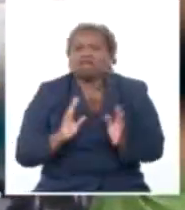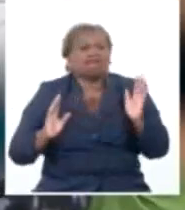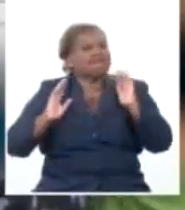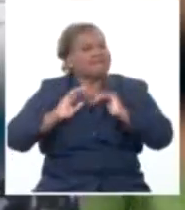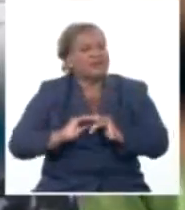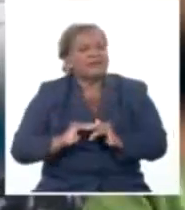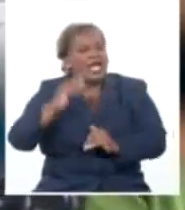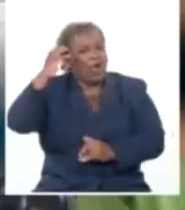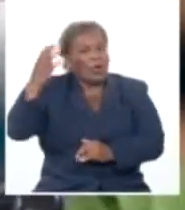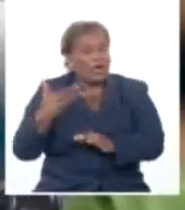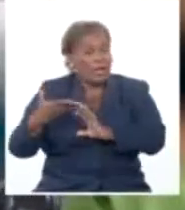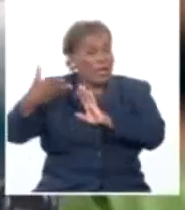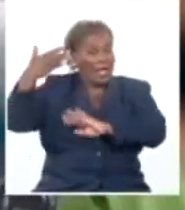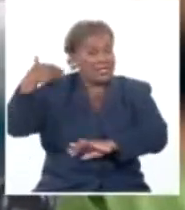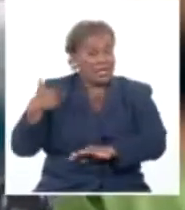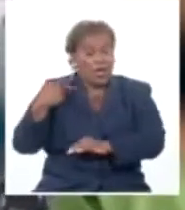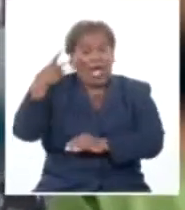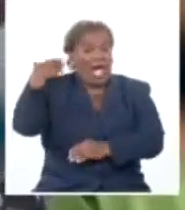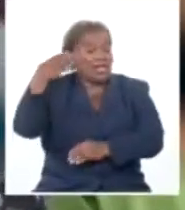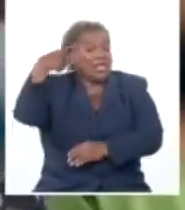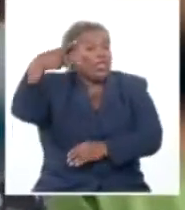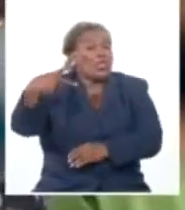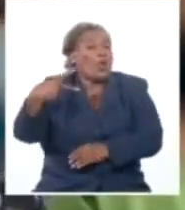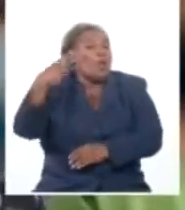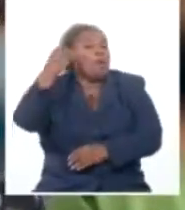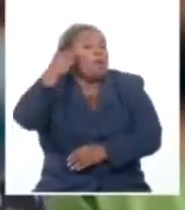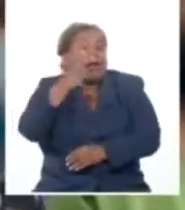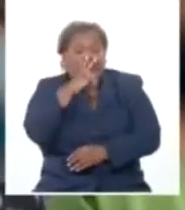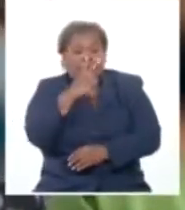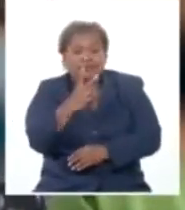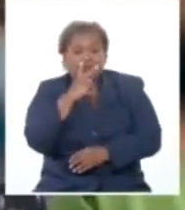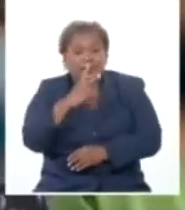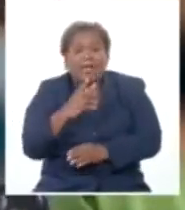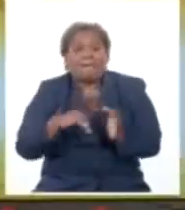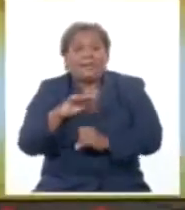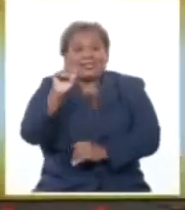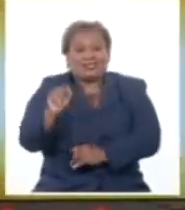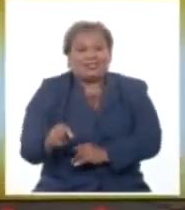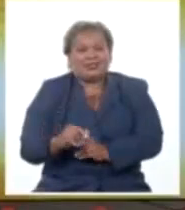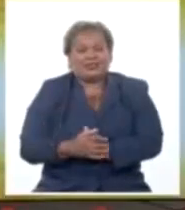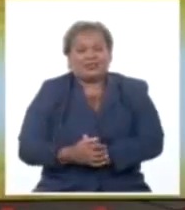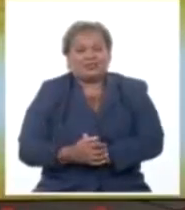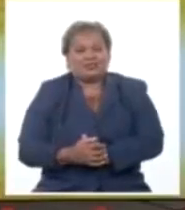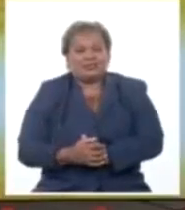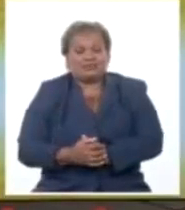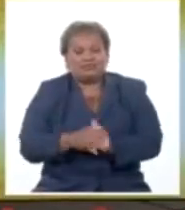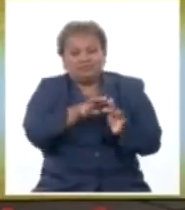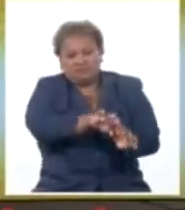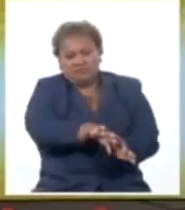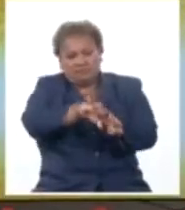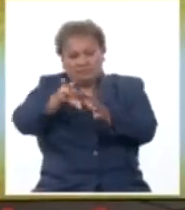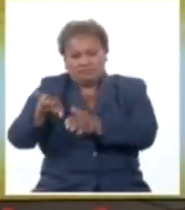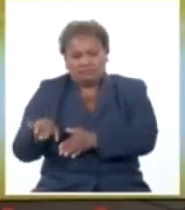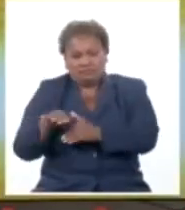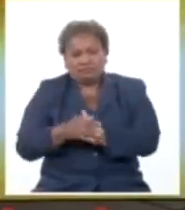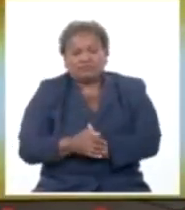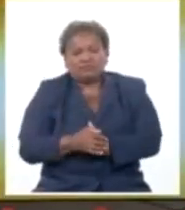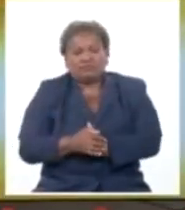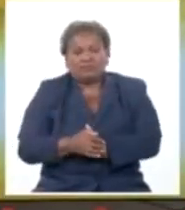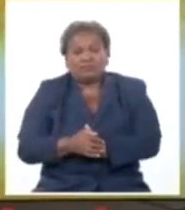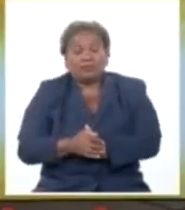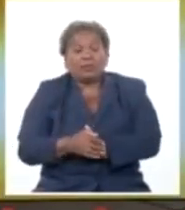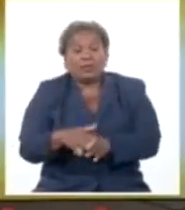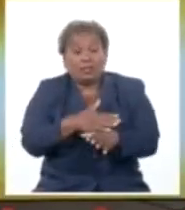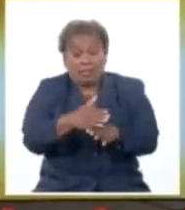gobierno anterior, donde solo 2 mujeres estaban al frente de ministerios. Y siguiendo con la fecha, al cierre le informo que